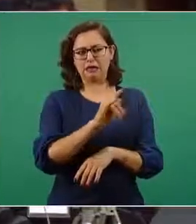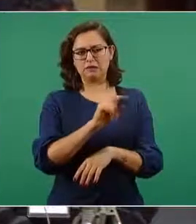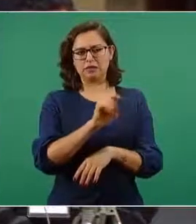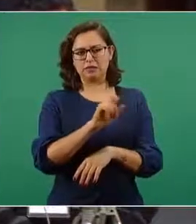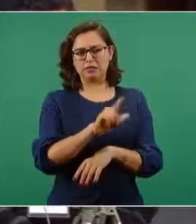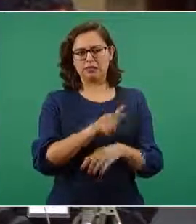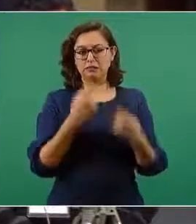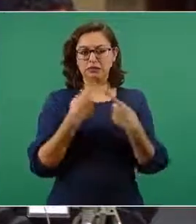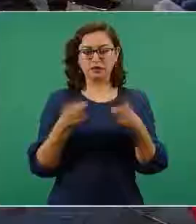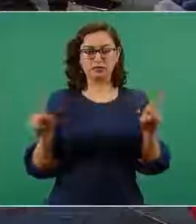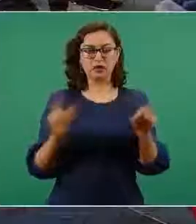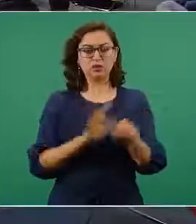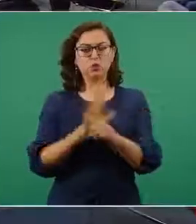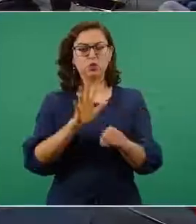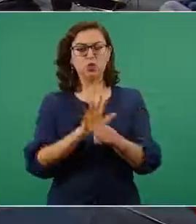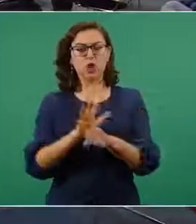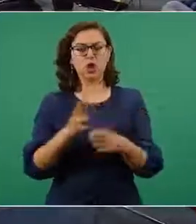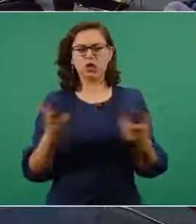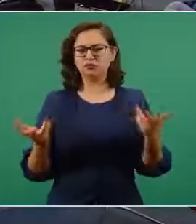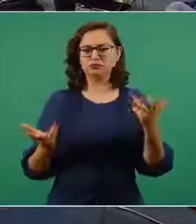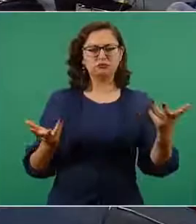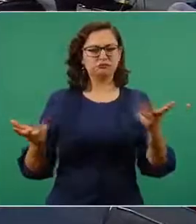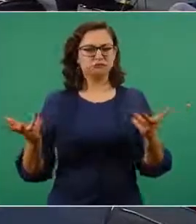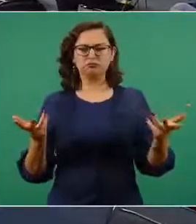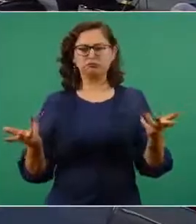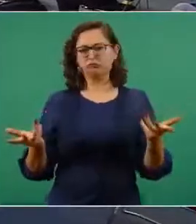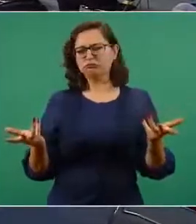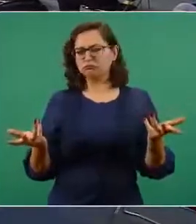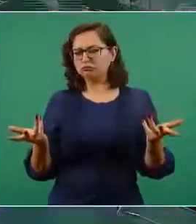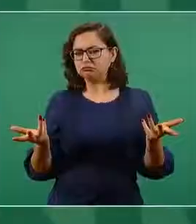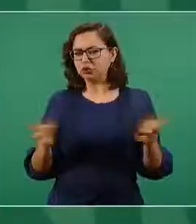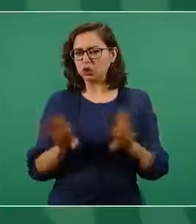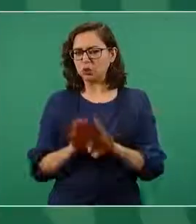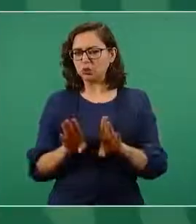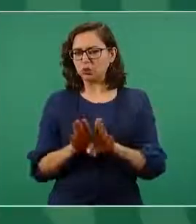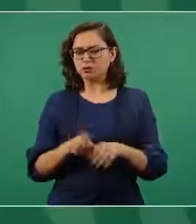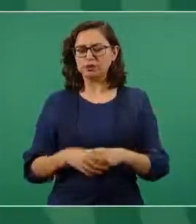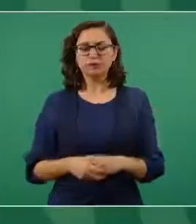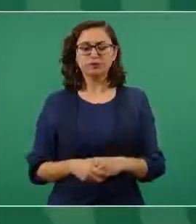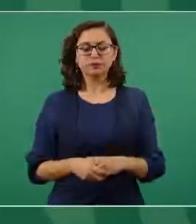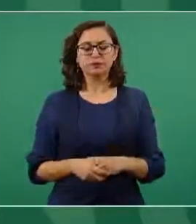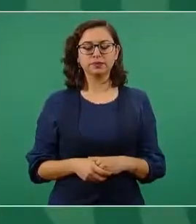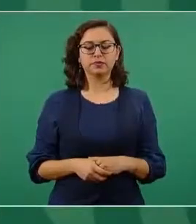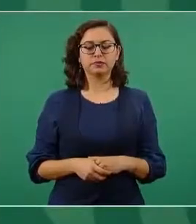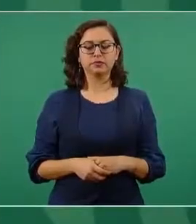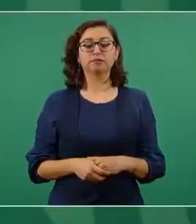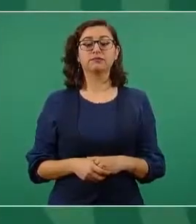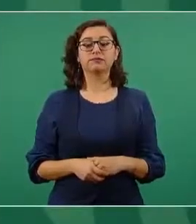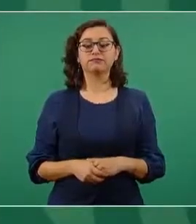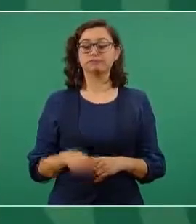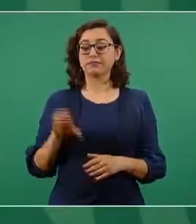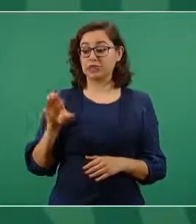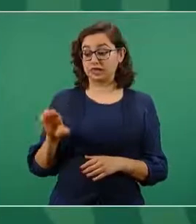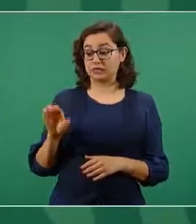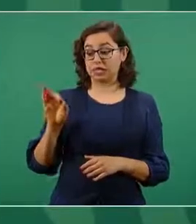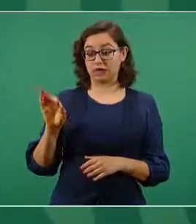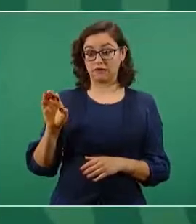diferencia entre…? Pues la diferencia es de que este organismo de la Comisión Federal de